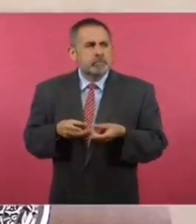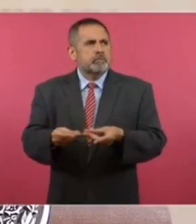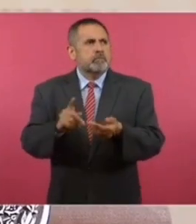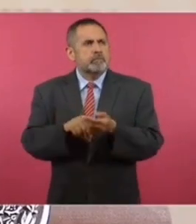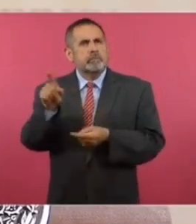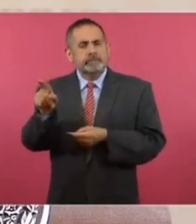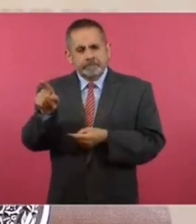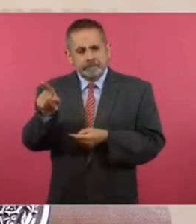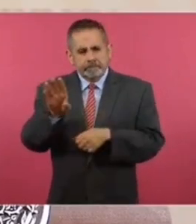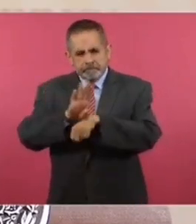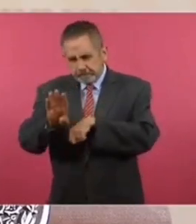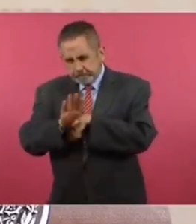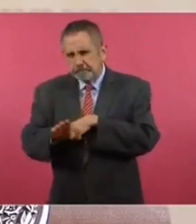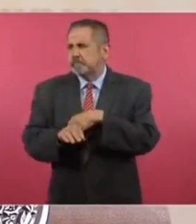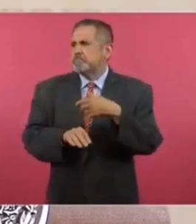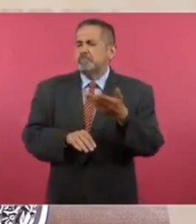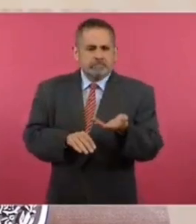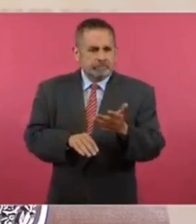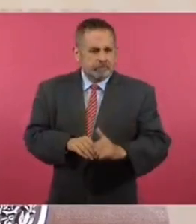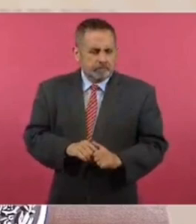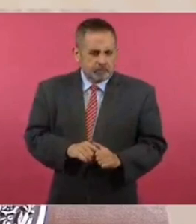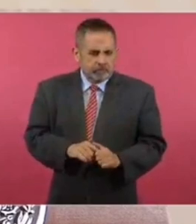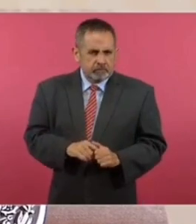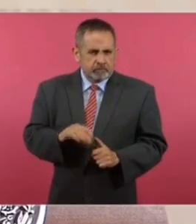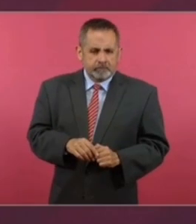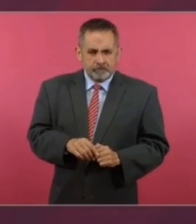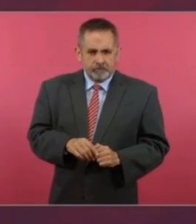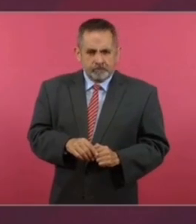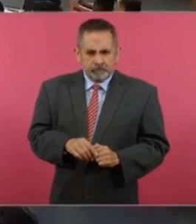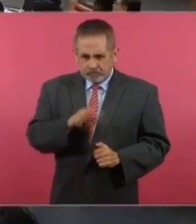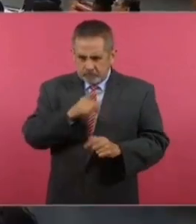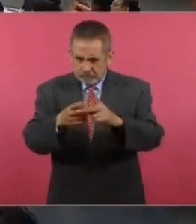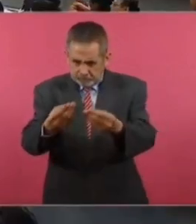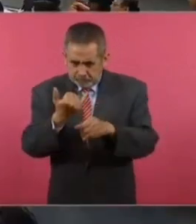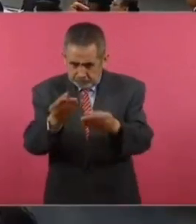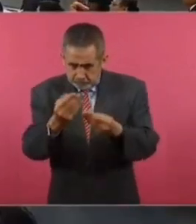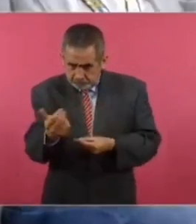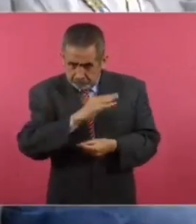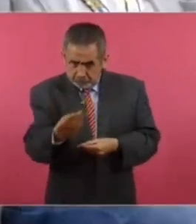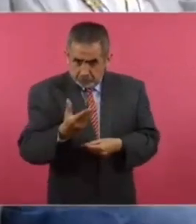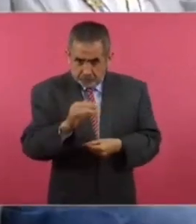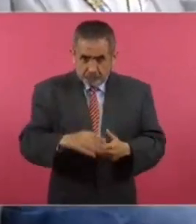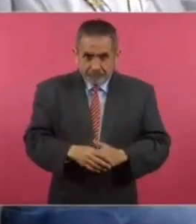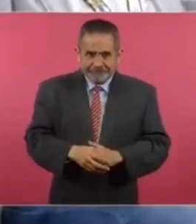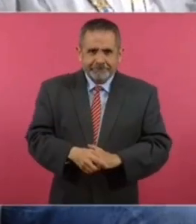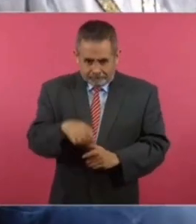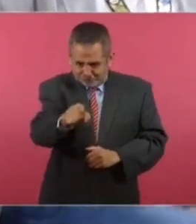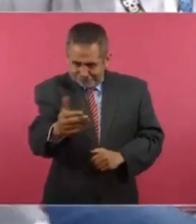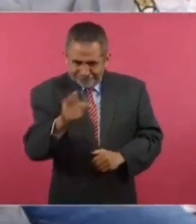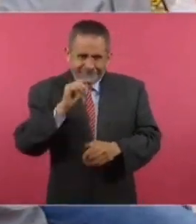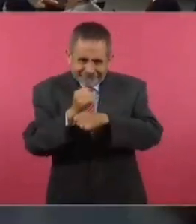en Brasil en Costa Rica tú puedes traer mañana la información